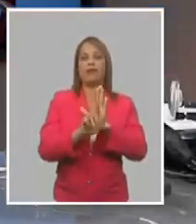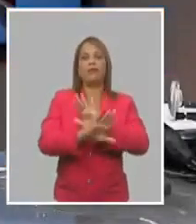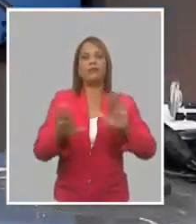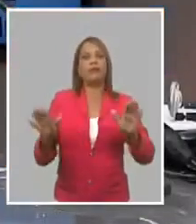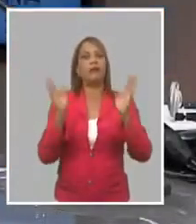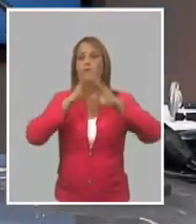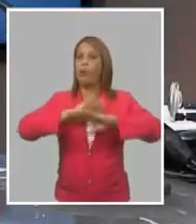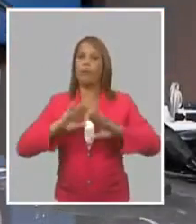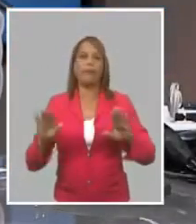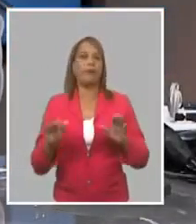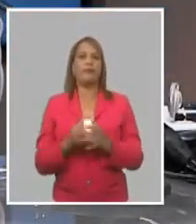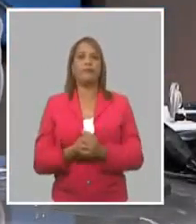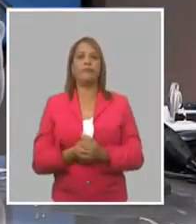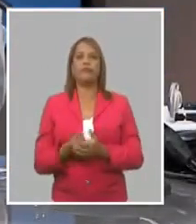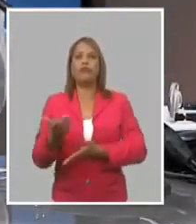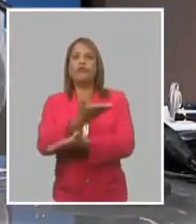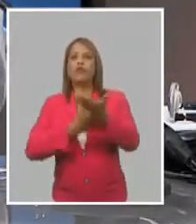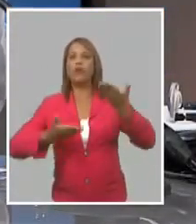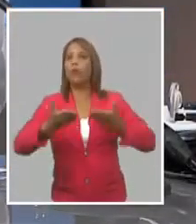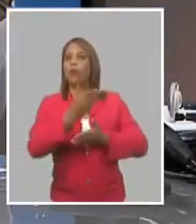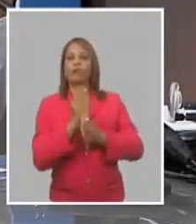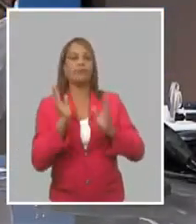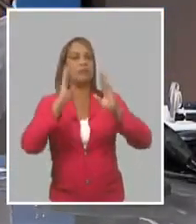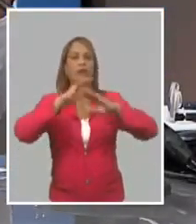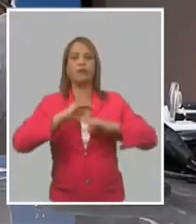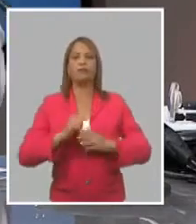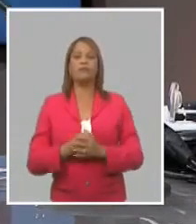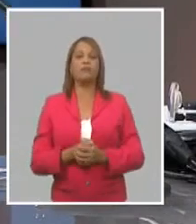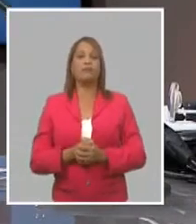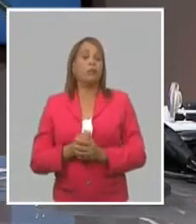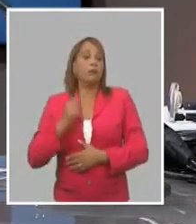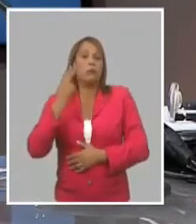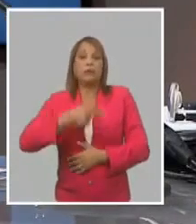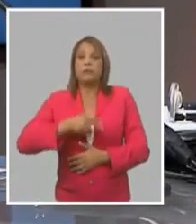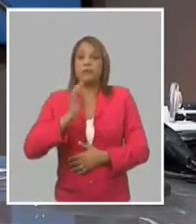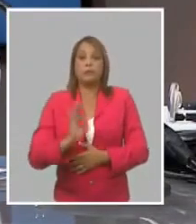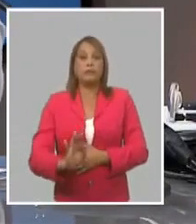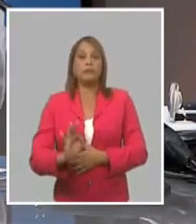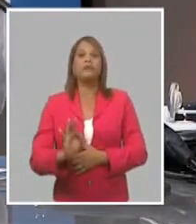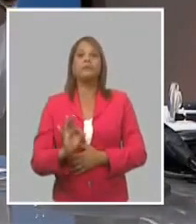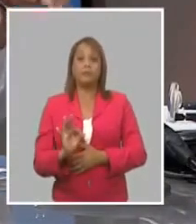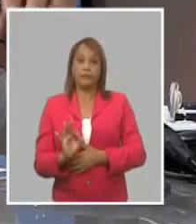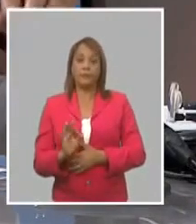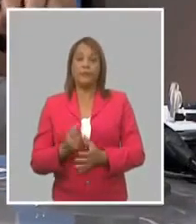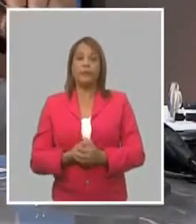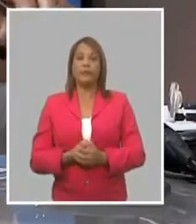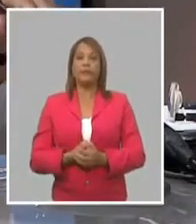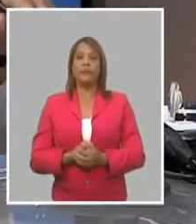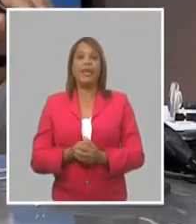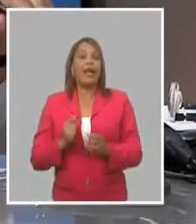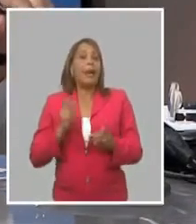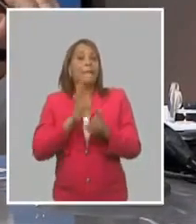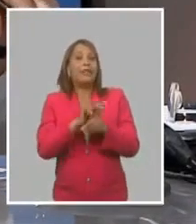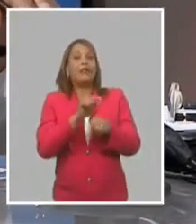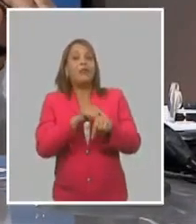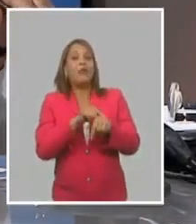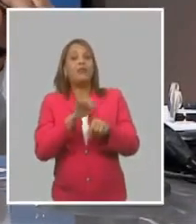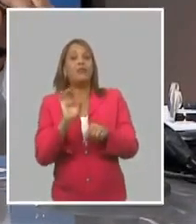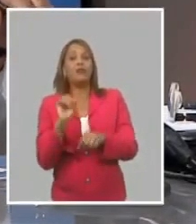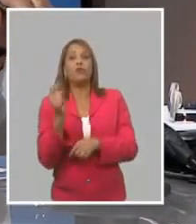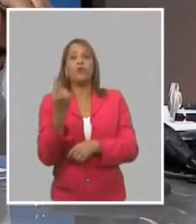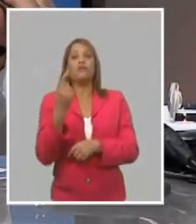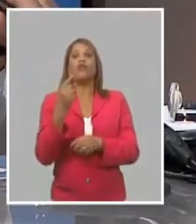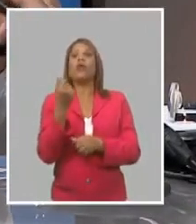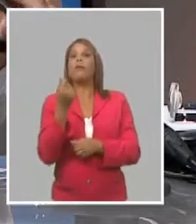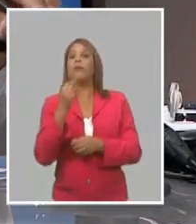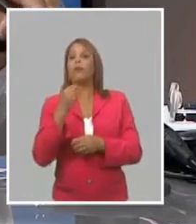No existe el CUC. Eso es una decisión. Y ya a partir de ese momento tienes una sola